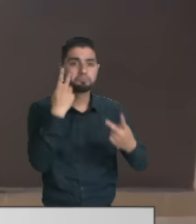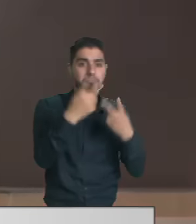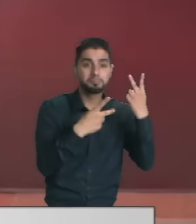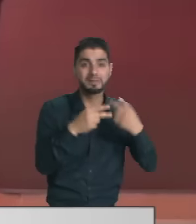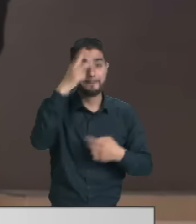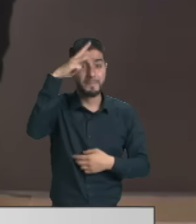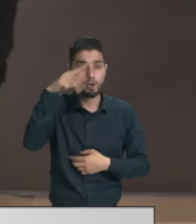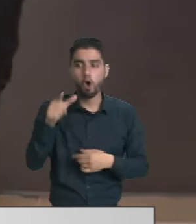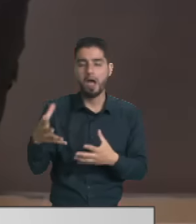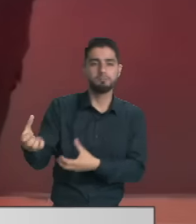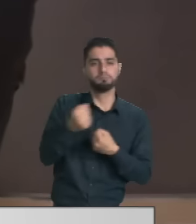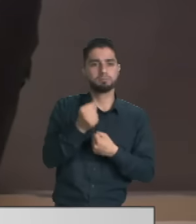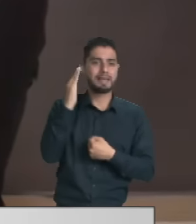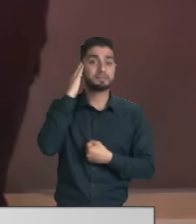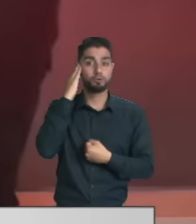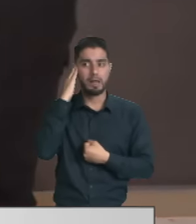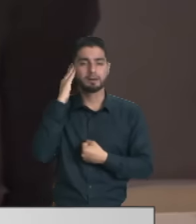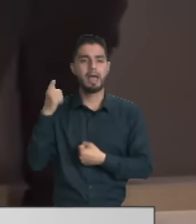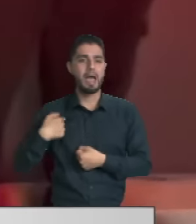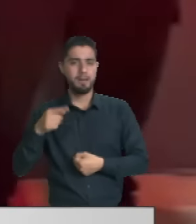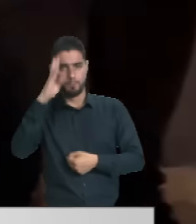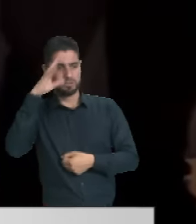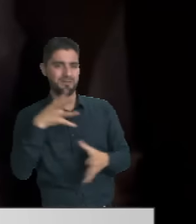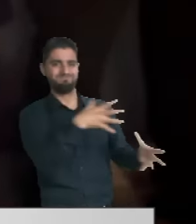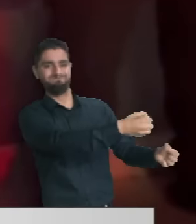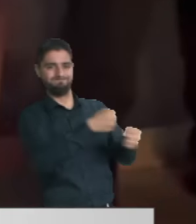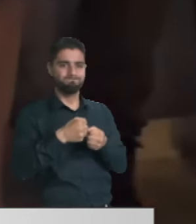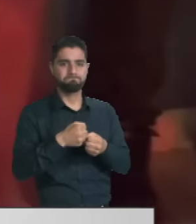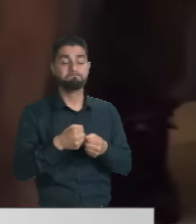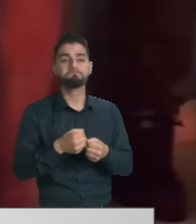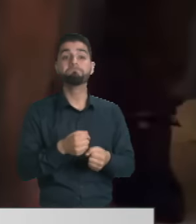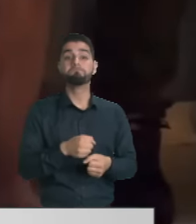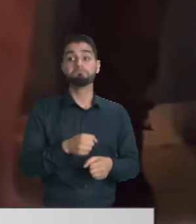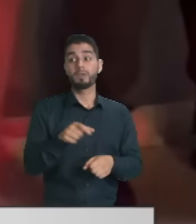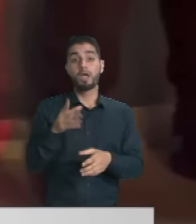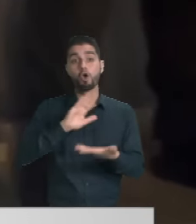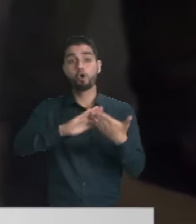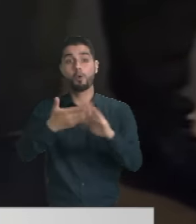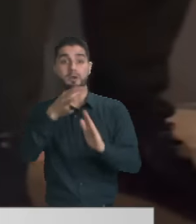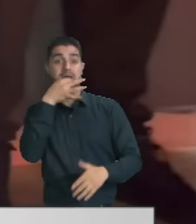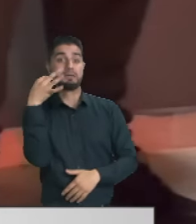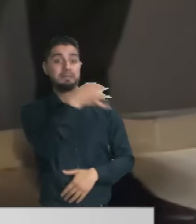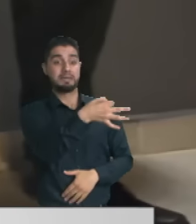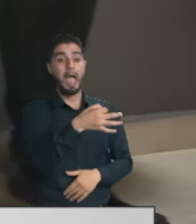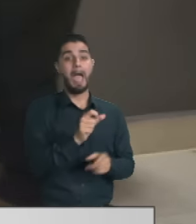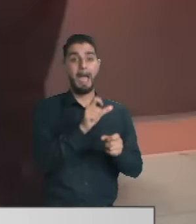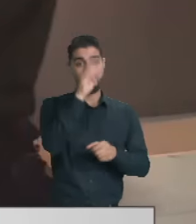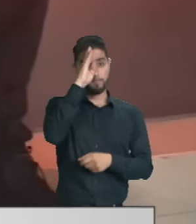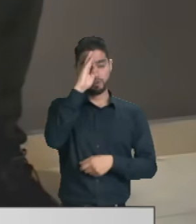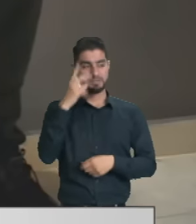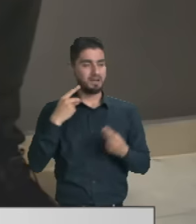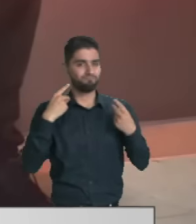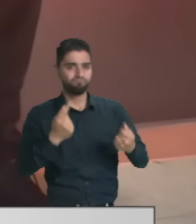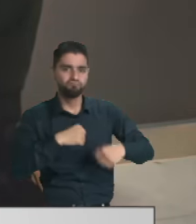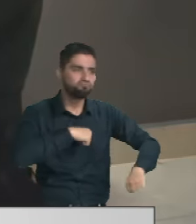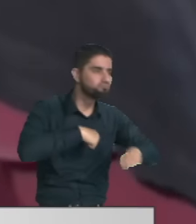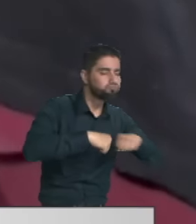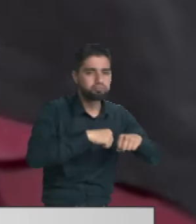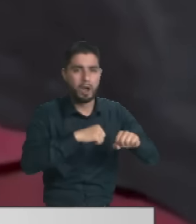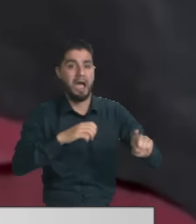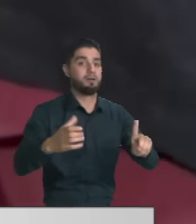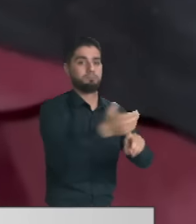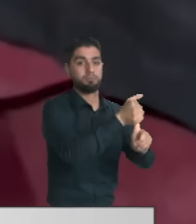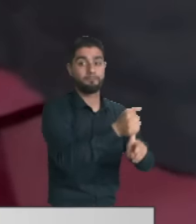La colaboración de la comunidad y la oportuna reacción de las patrullas permitieron la captura de los 2 delincuentes que fueron señalados por la turista